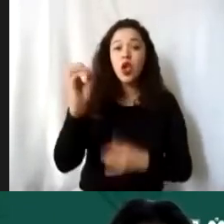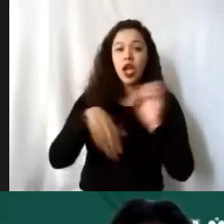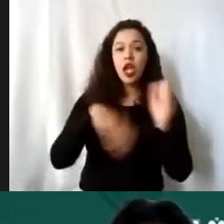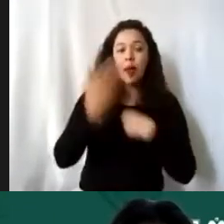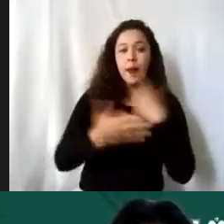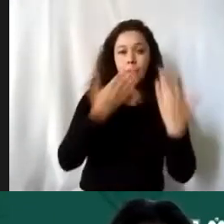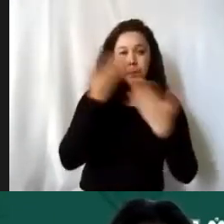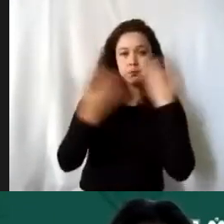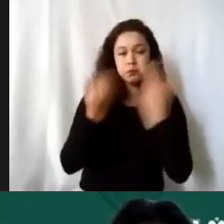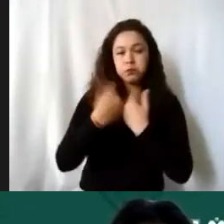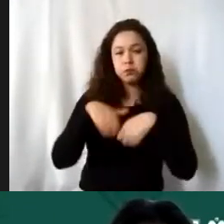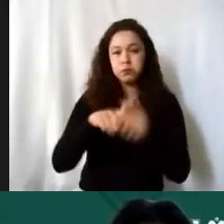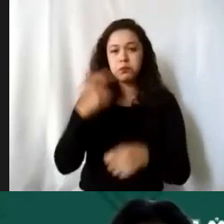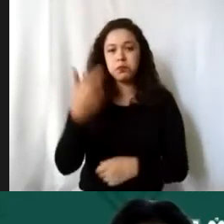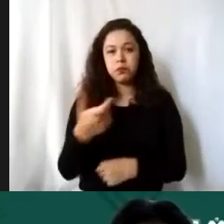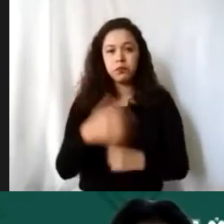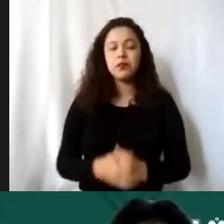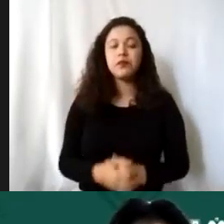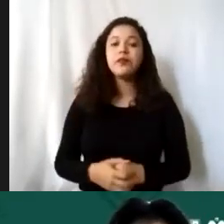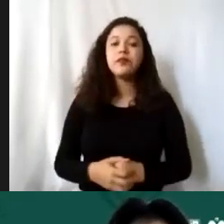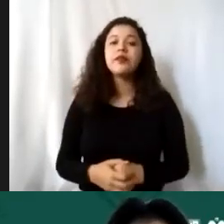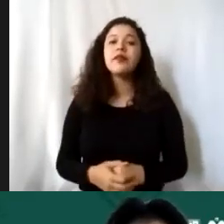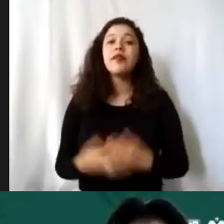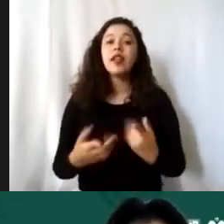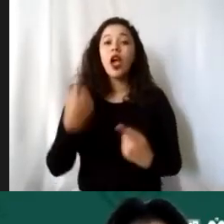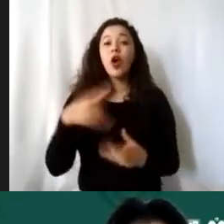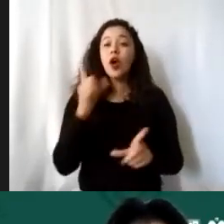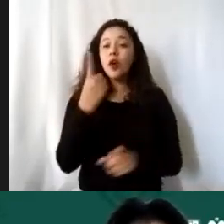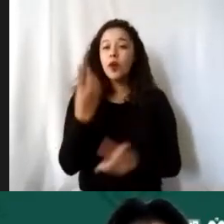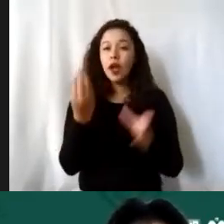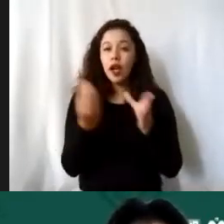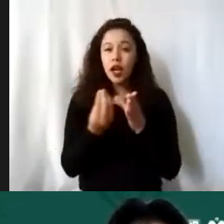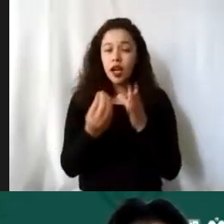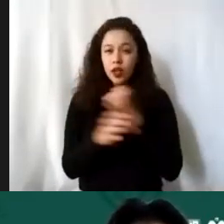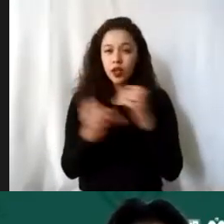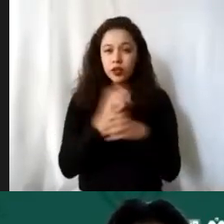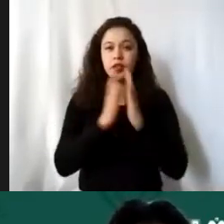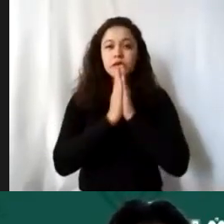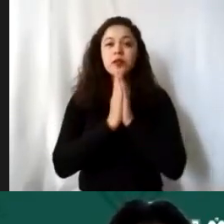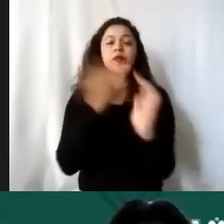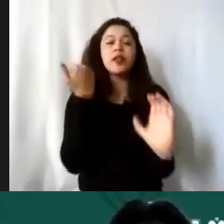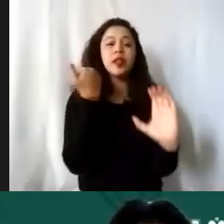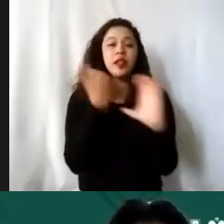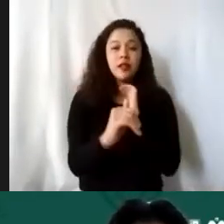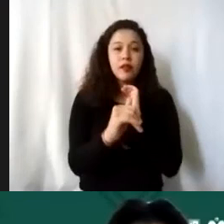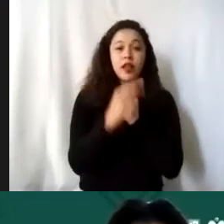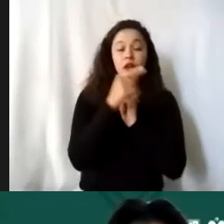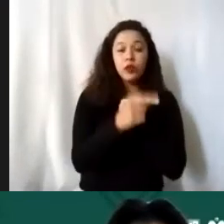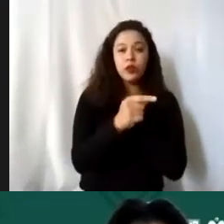socioeconómico. Sí. Nada más una cosita. Ojalá nos pudieran enviar o con usted